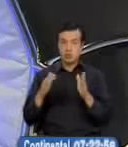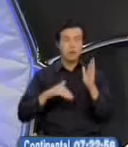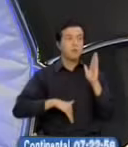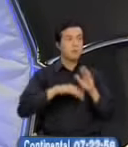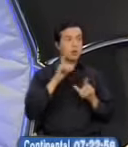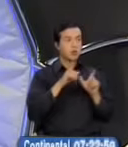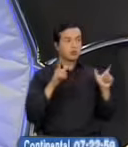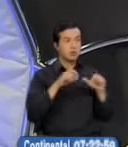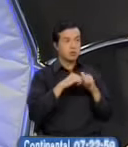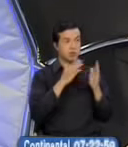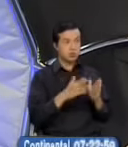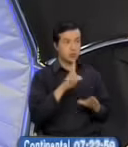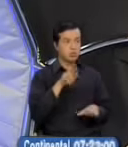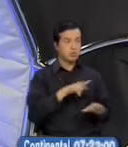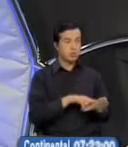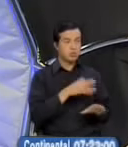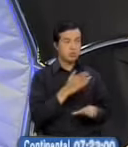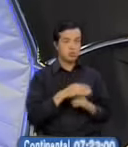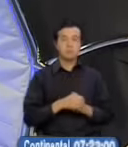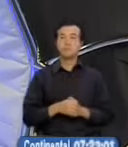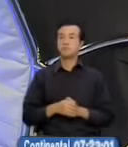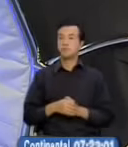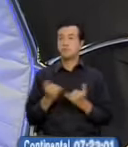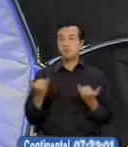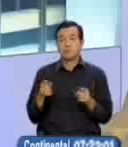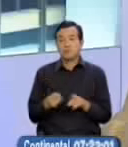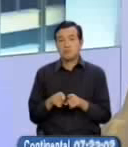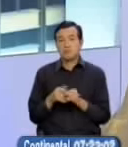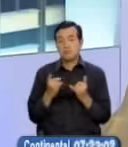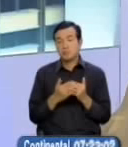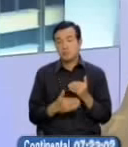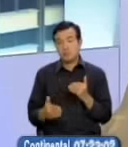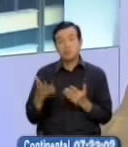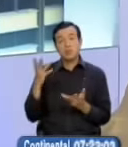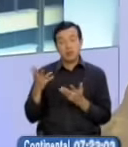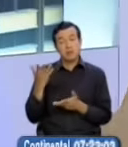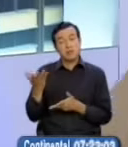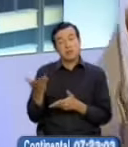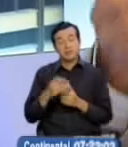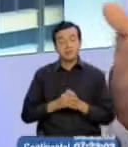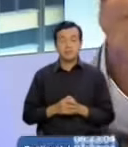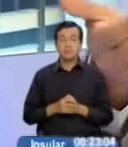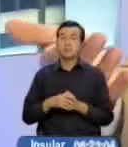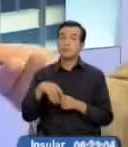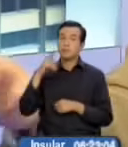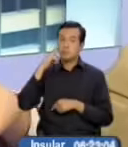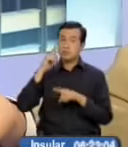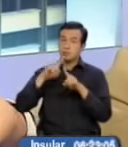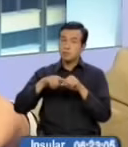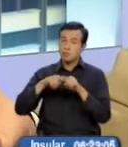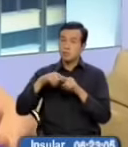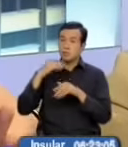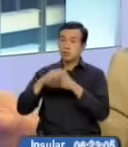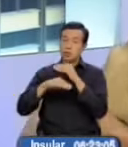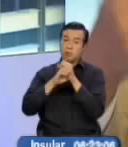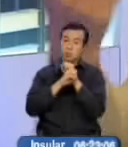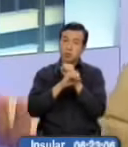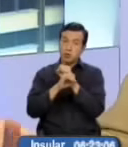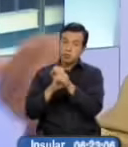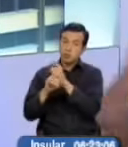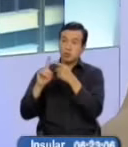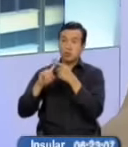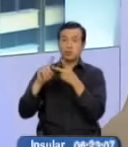muy representativa en la Asamblea Nacional? Tal como están ahora las cosas, esa puede ser la tendencia, pero dependerá cómo se desarrolle la campaña y